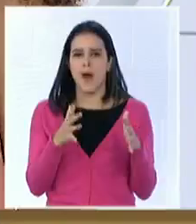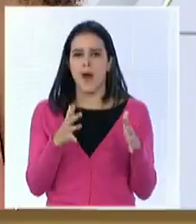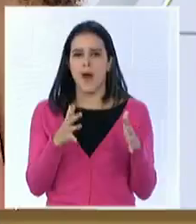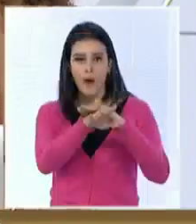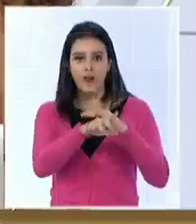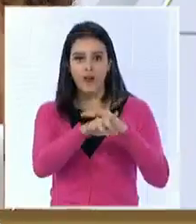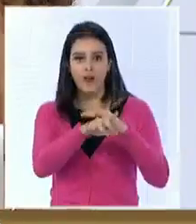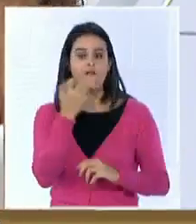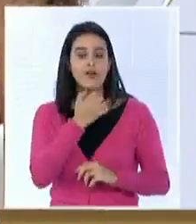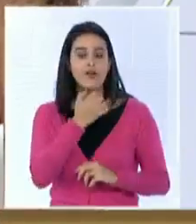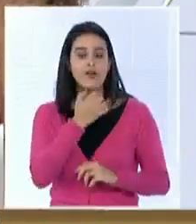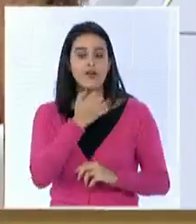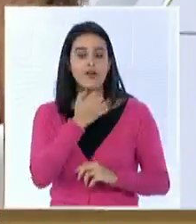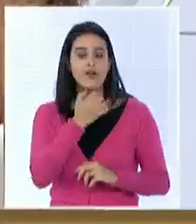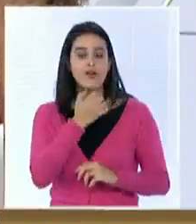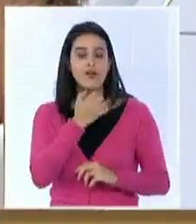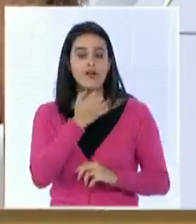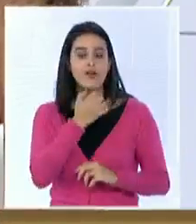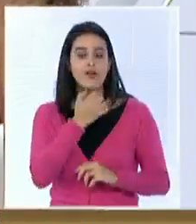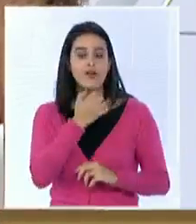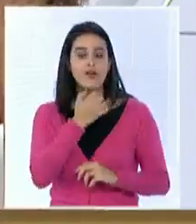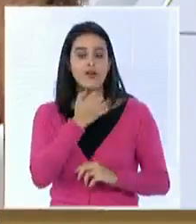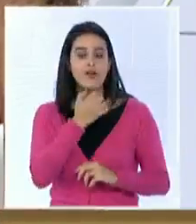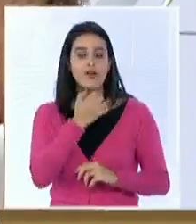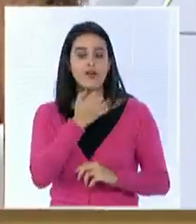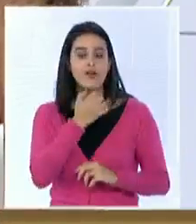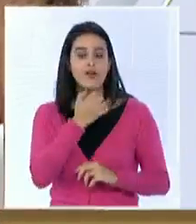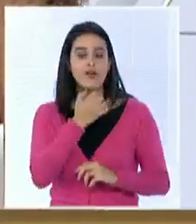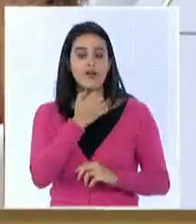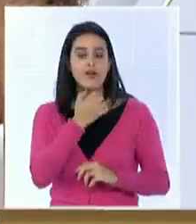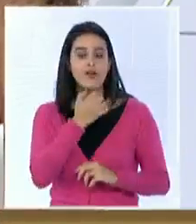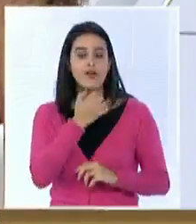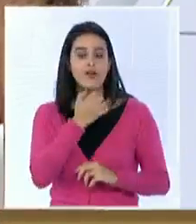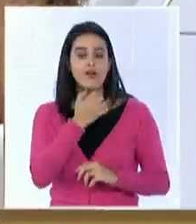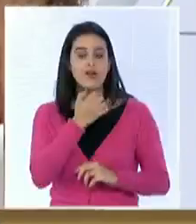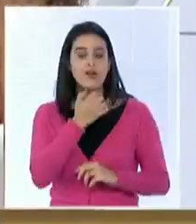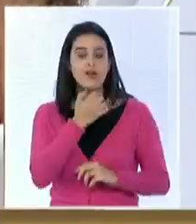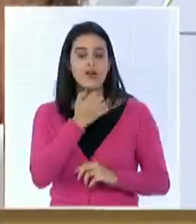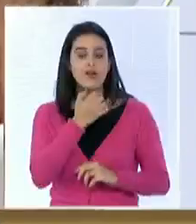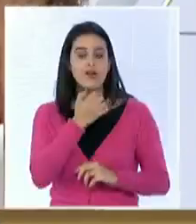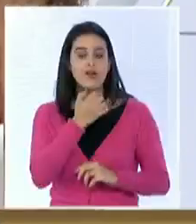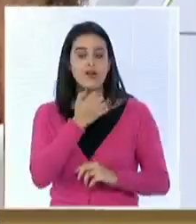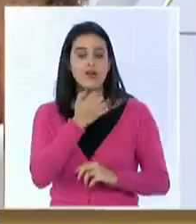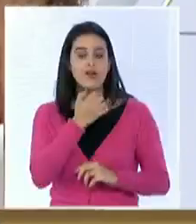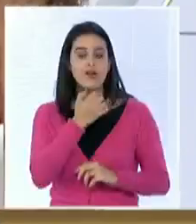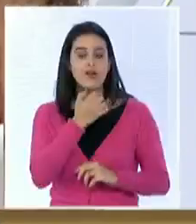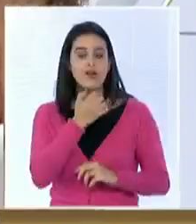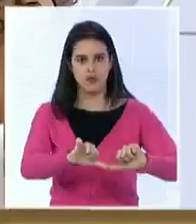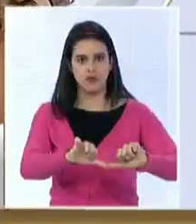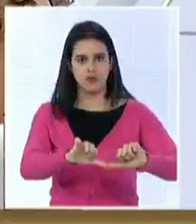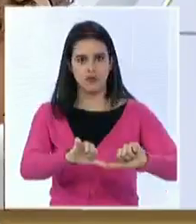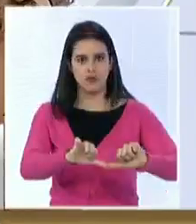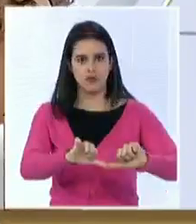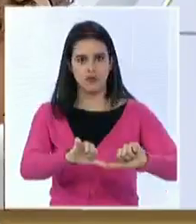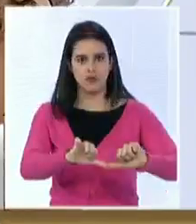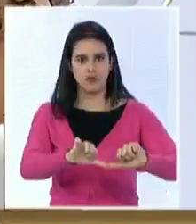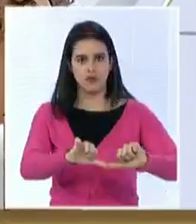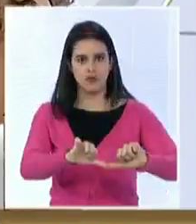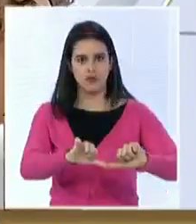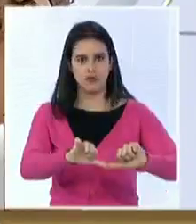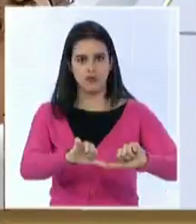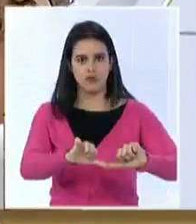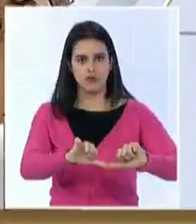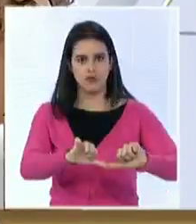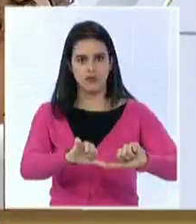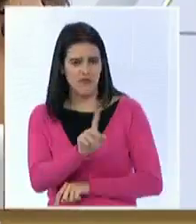que piensan que van a perder los nutrientes, que el alimento no va a quedar en las mismas condiciones como si estuviese fresco. Que no sabe igual. Que